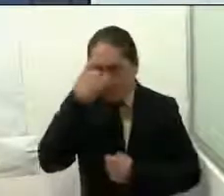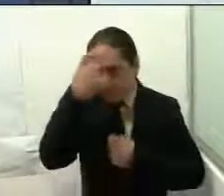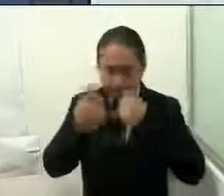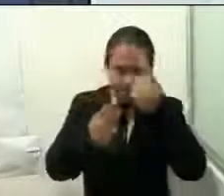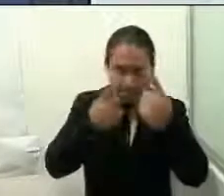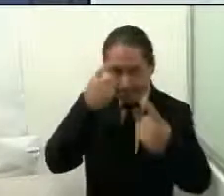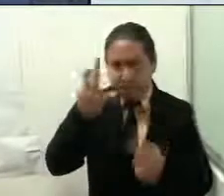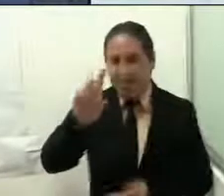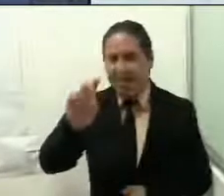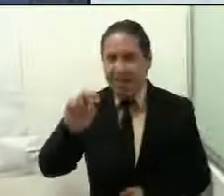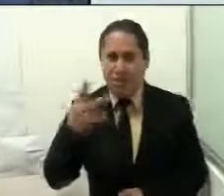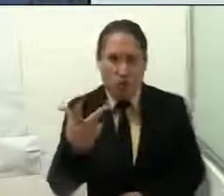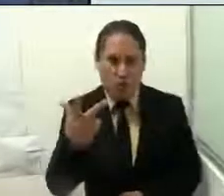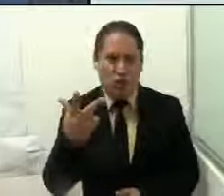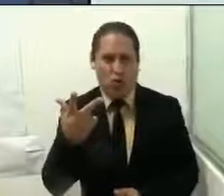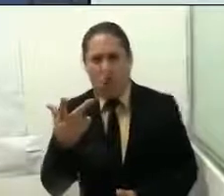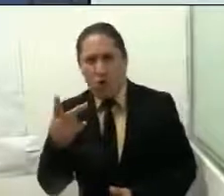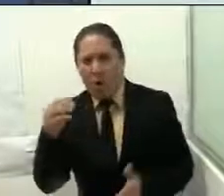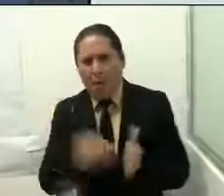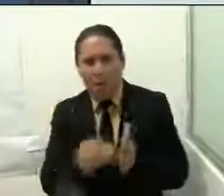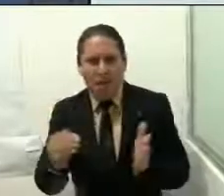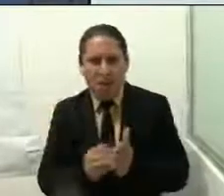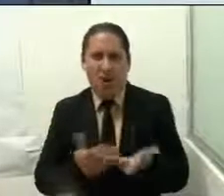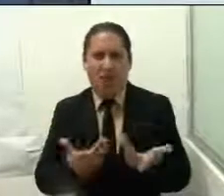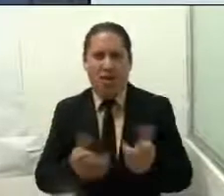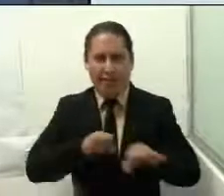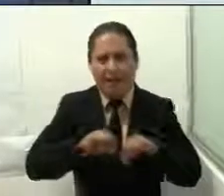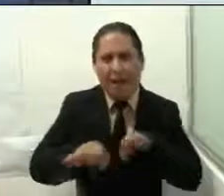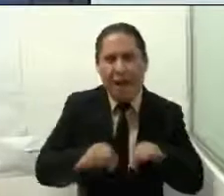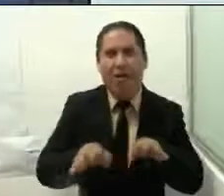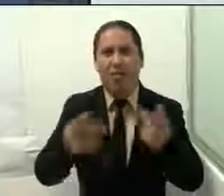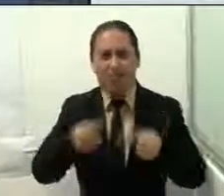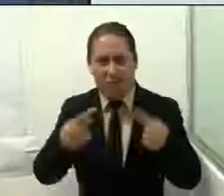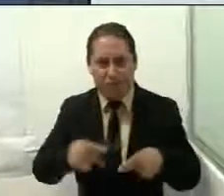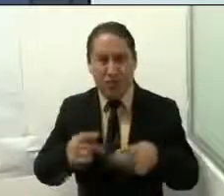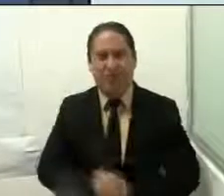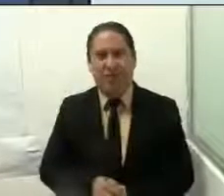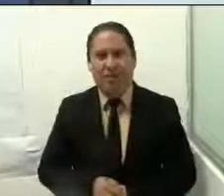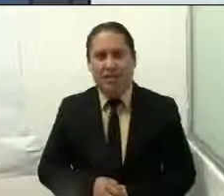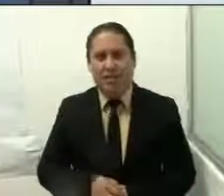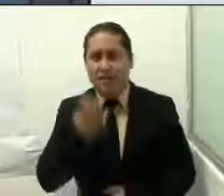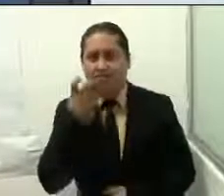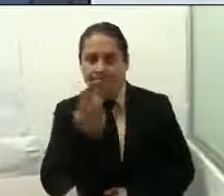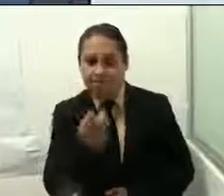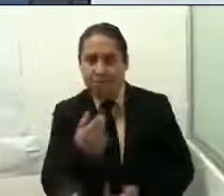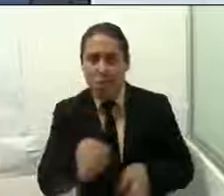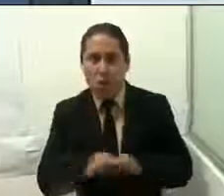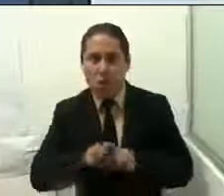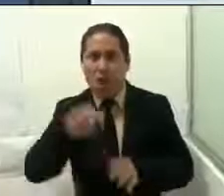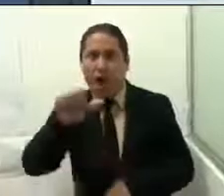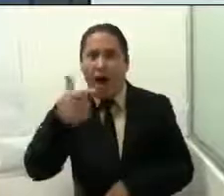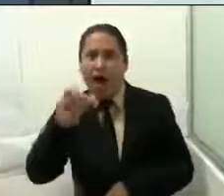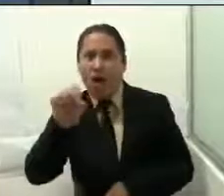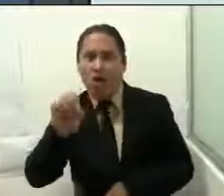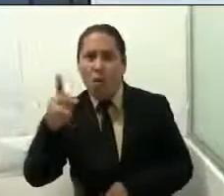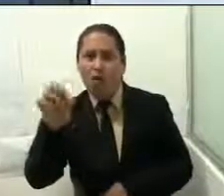38 y 8 millones de jornales con el componente probado productivo se